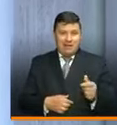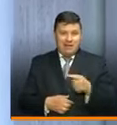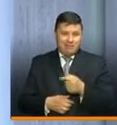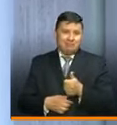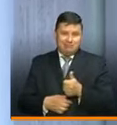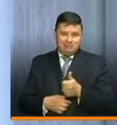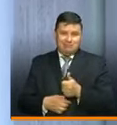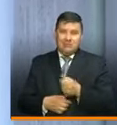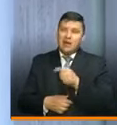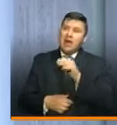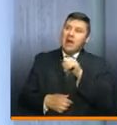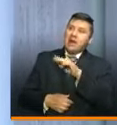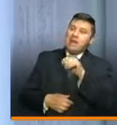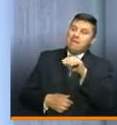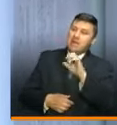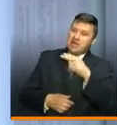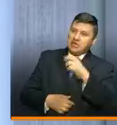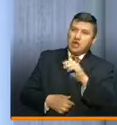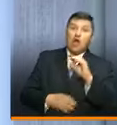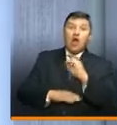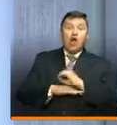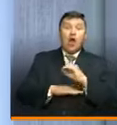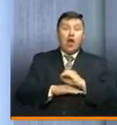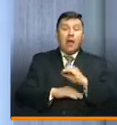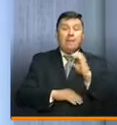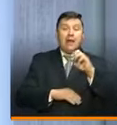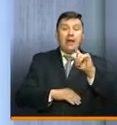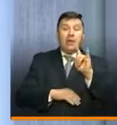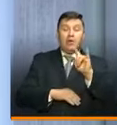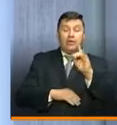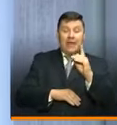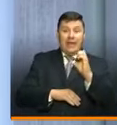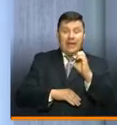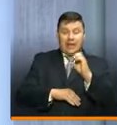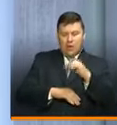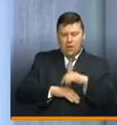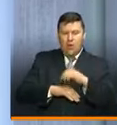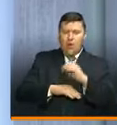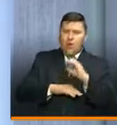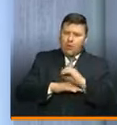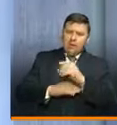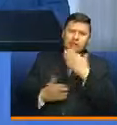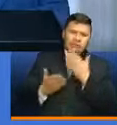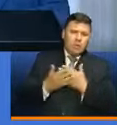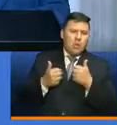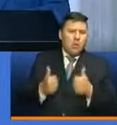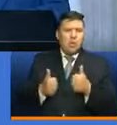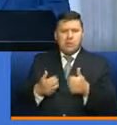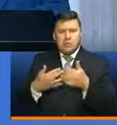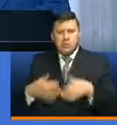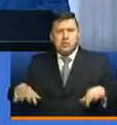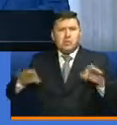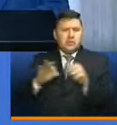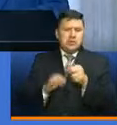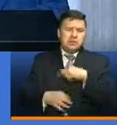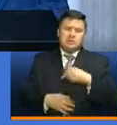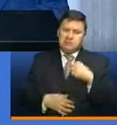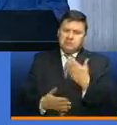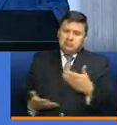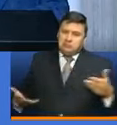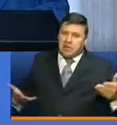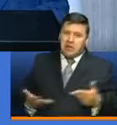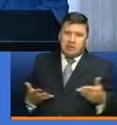Muñoz de Makers, a la OPS, al PNUD. Creo que esta es una iniciativa supremamente importante. Yo creo que nos